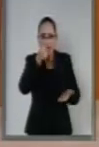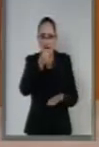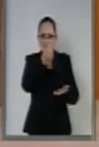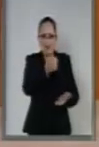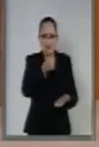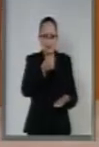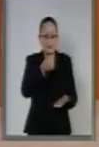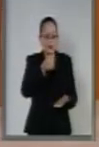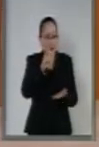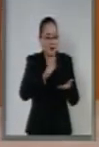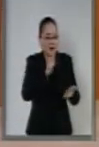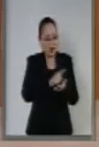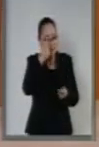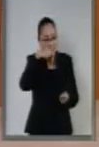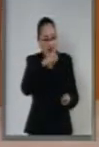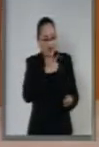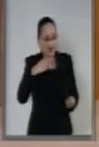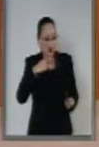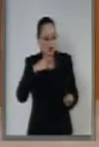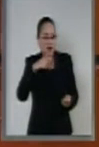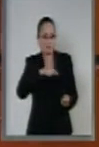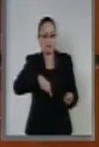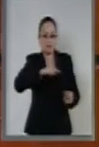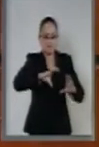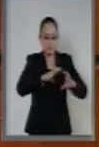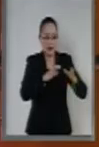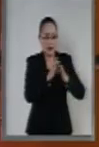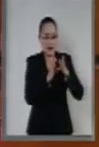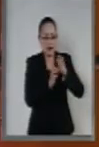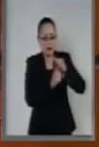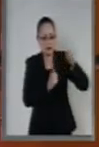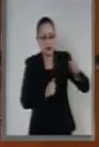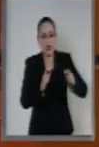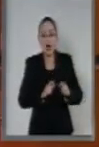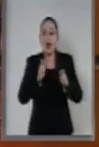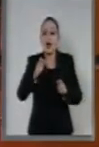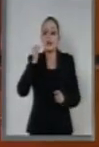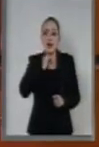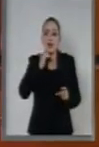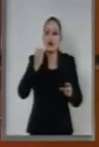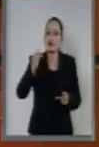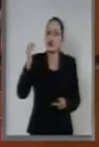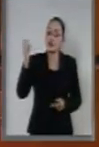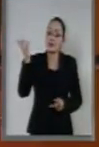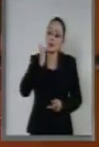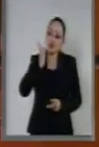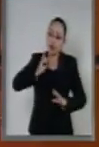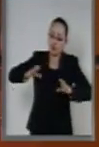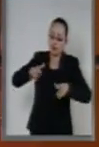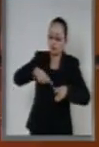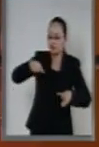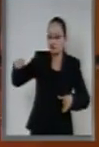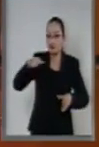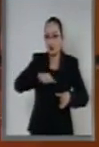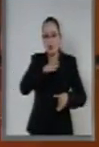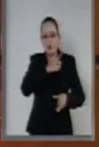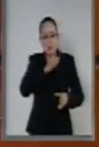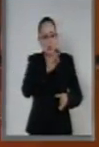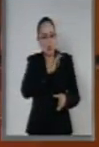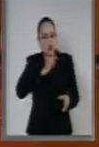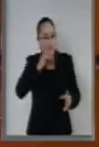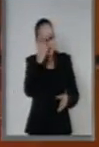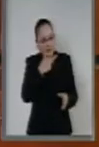para deuda pública le dimos a este senado y a la cámara diputados la posibilidad de revisar sus cuentas para ver si pueden